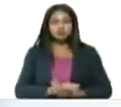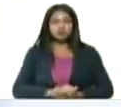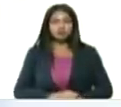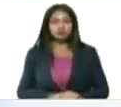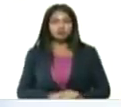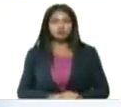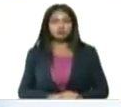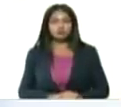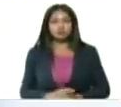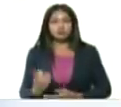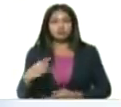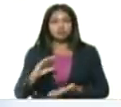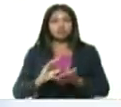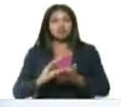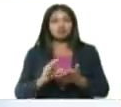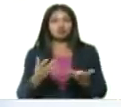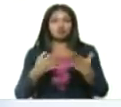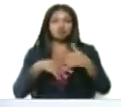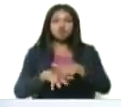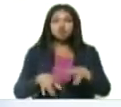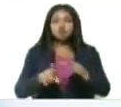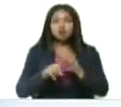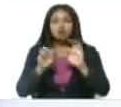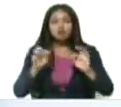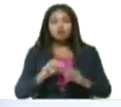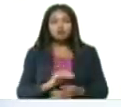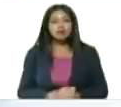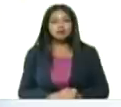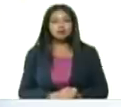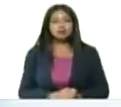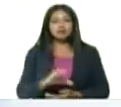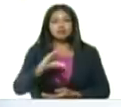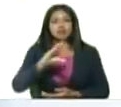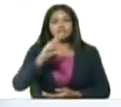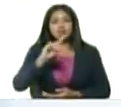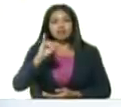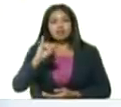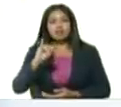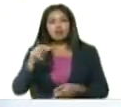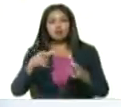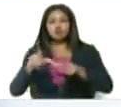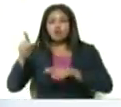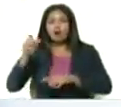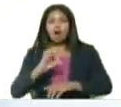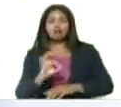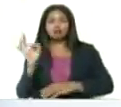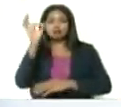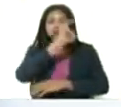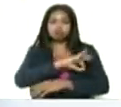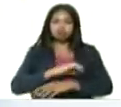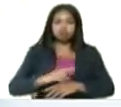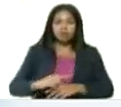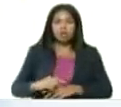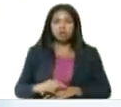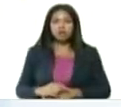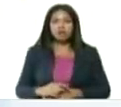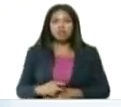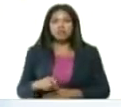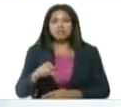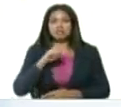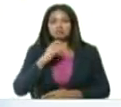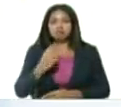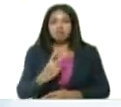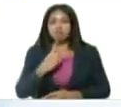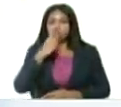Estuvo en el Centro de Diagnóstico Integral, un CDI de San Jacinto, donde ingresó con infección